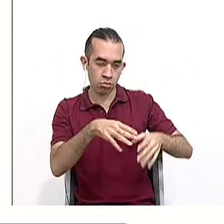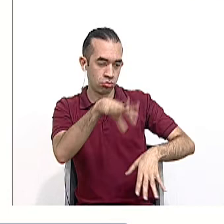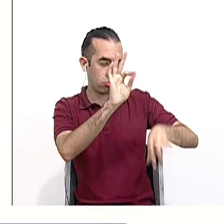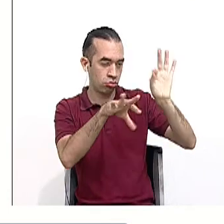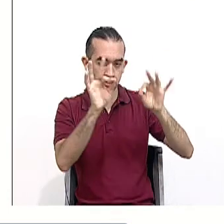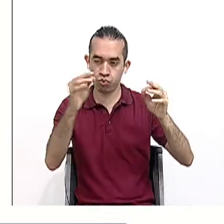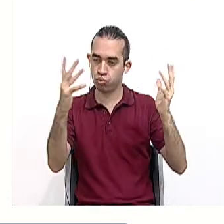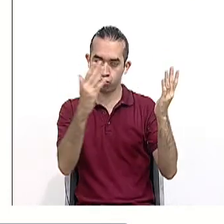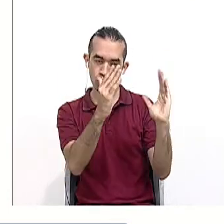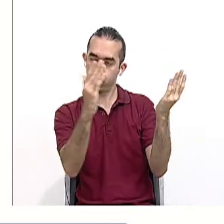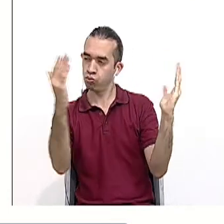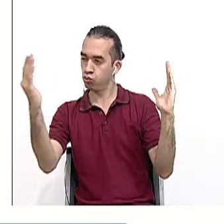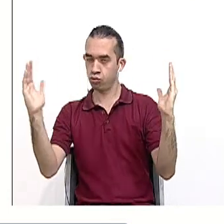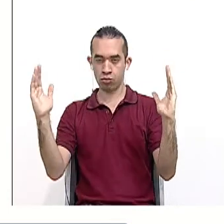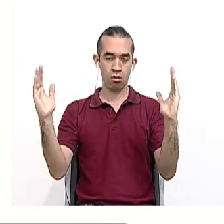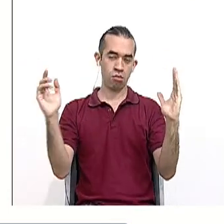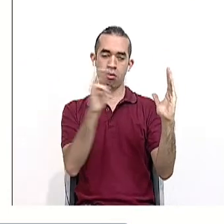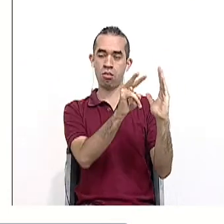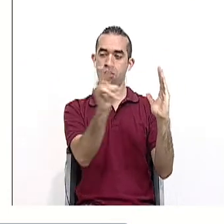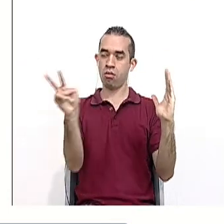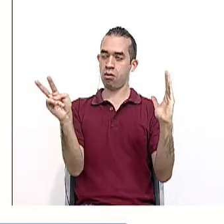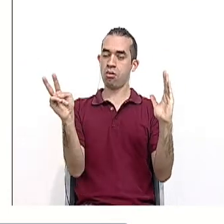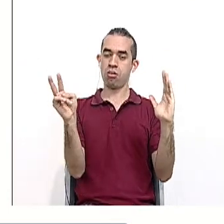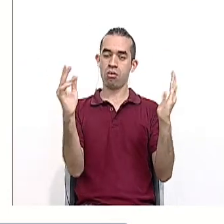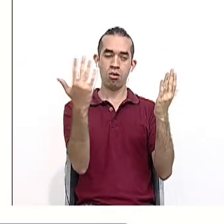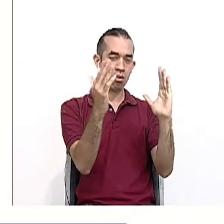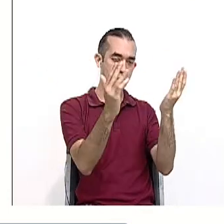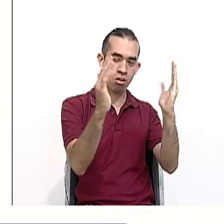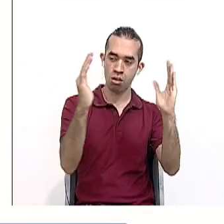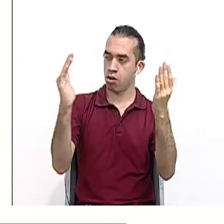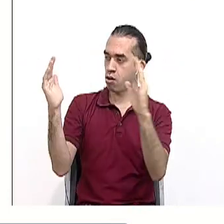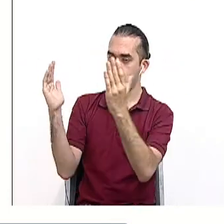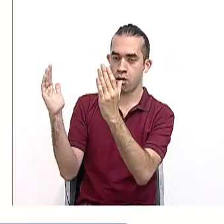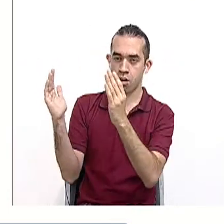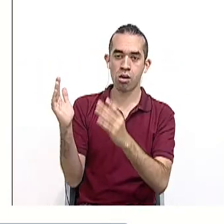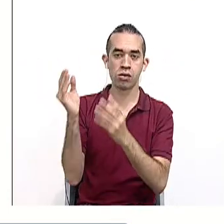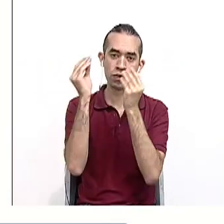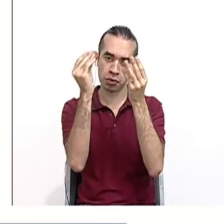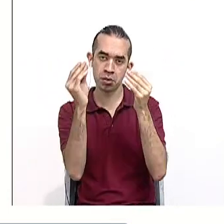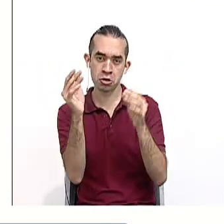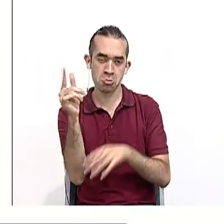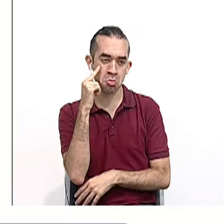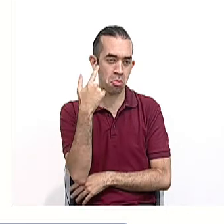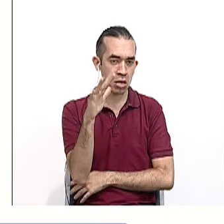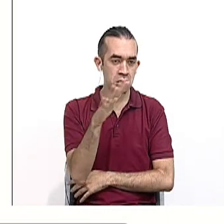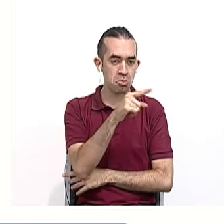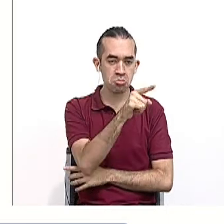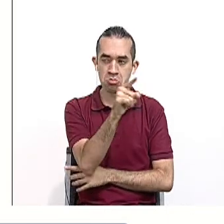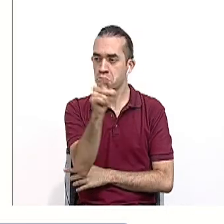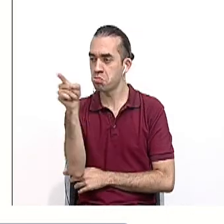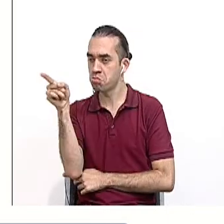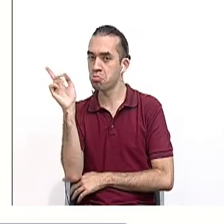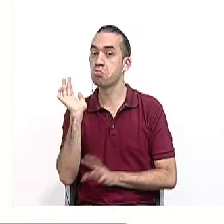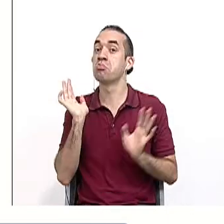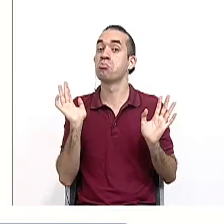ese tema. Y cerciorarnos si la información es similar.